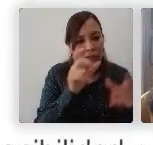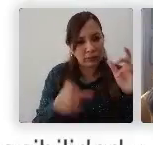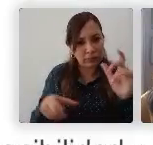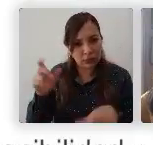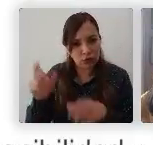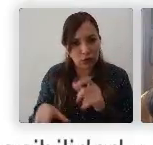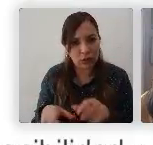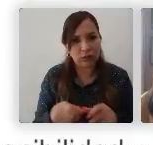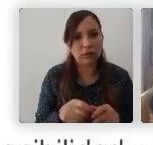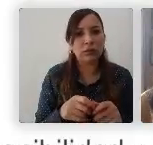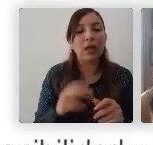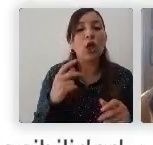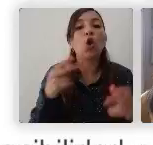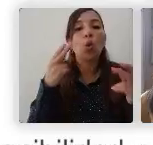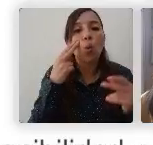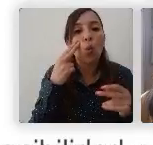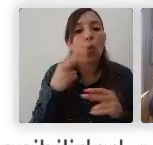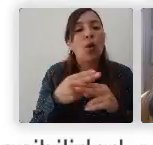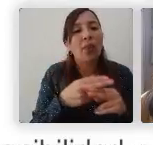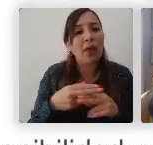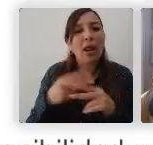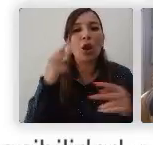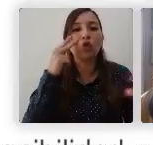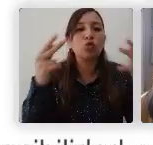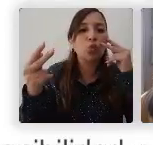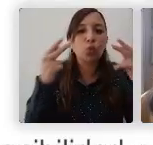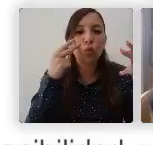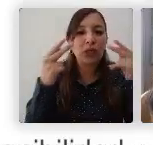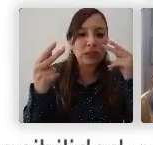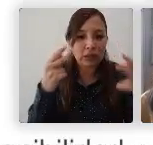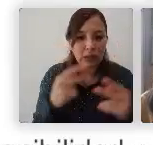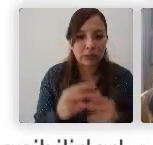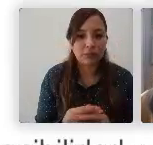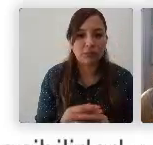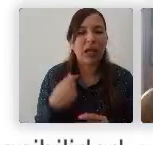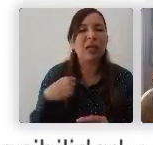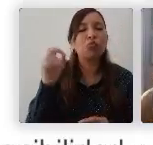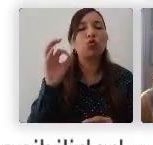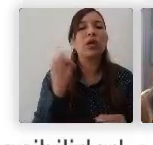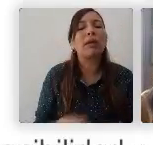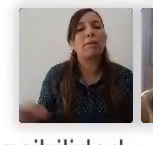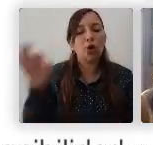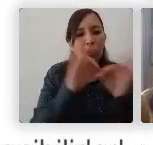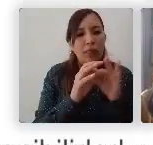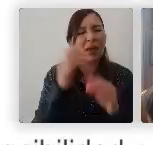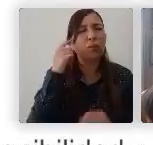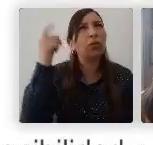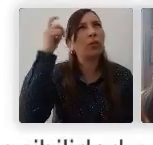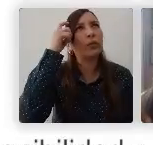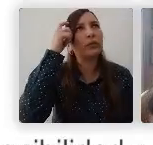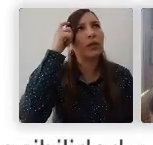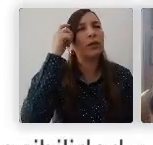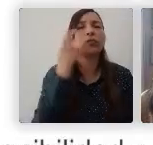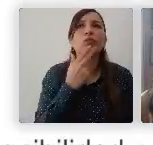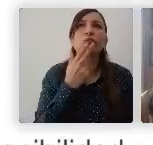también hay que cuidar a nuestros tweets chicos que lo que consideraciones se va a tener repente al ingresar a la comunidad si es que se va a